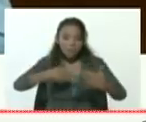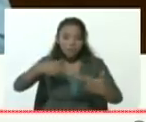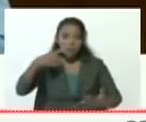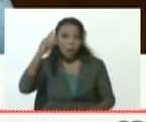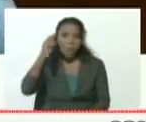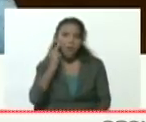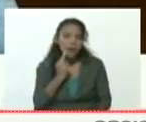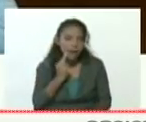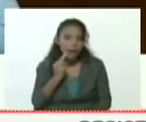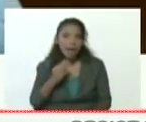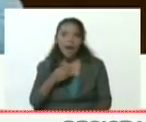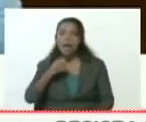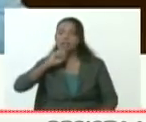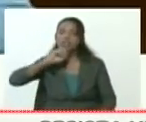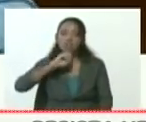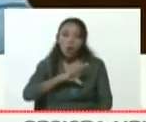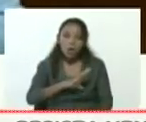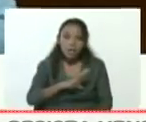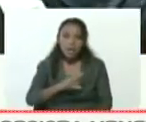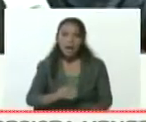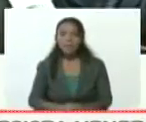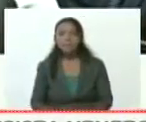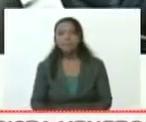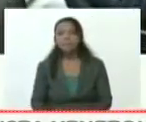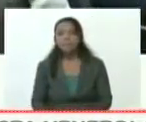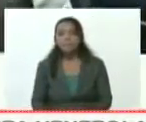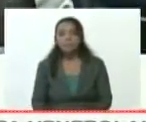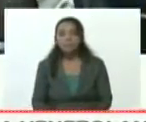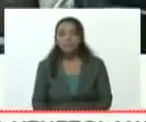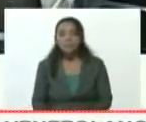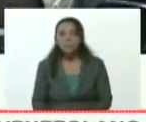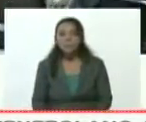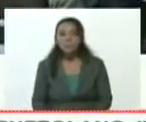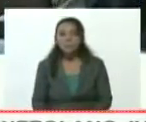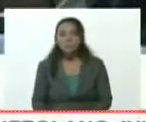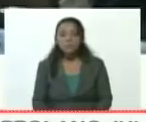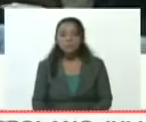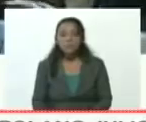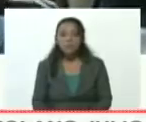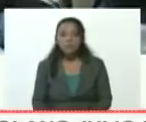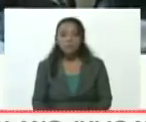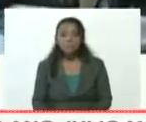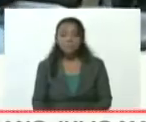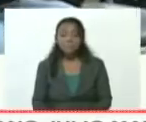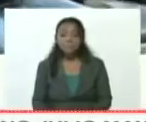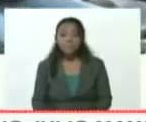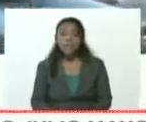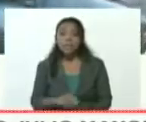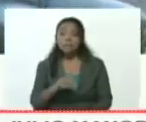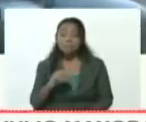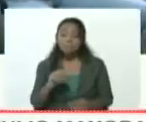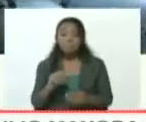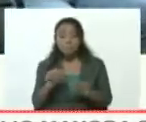tomada histórica por el comandante Chávez. Y en lo particular